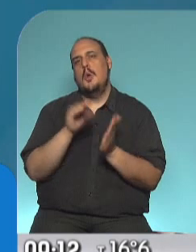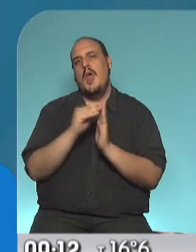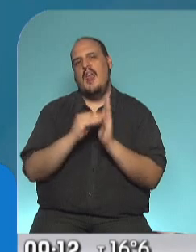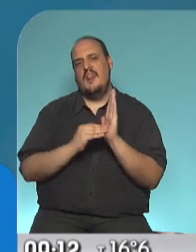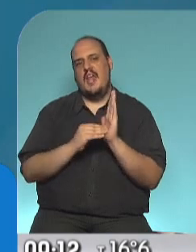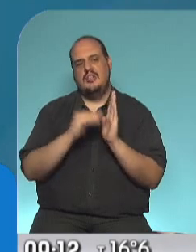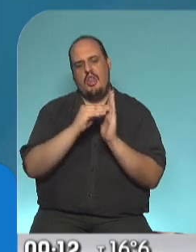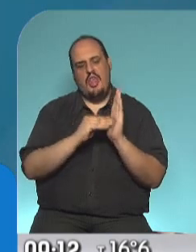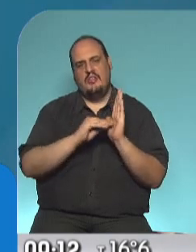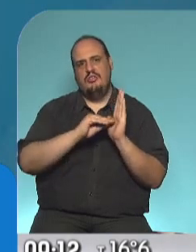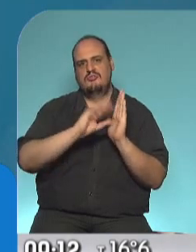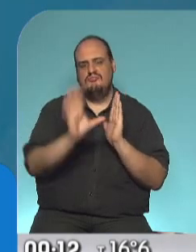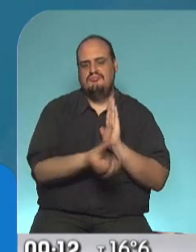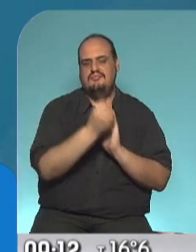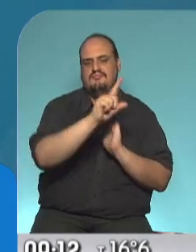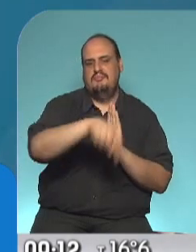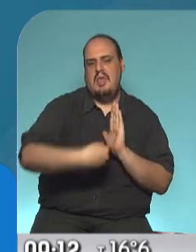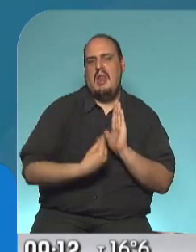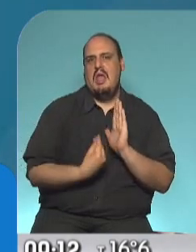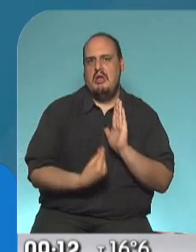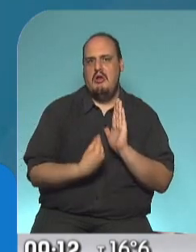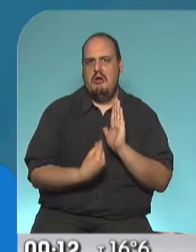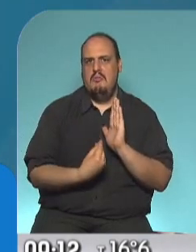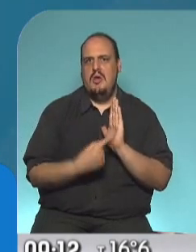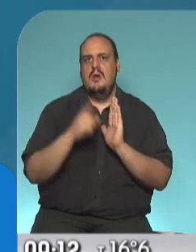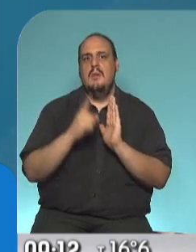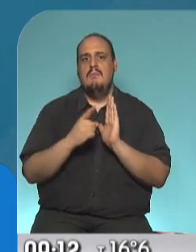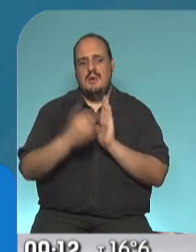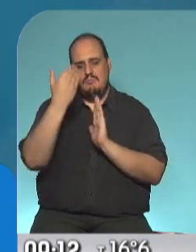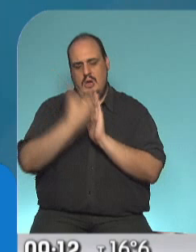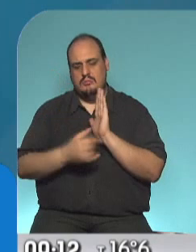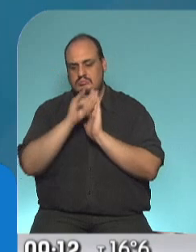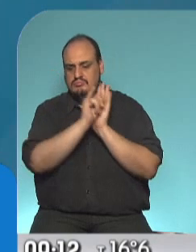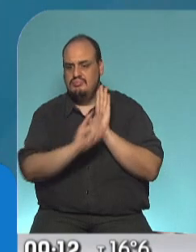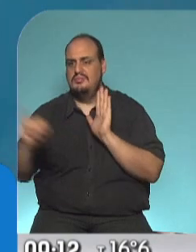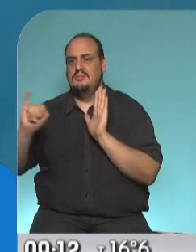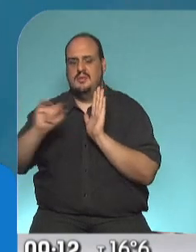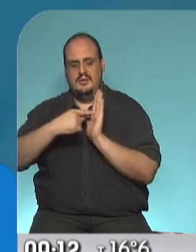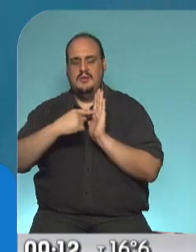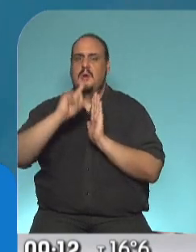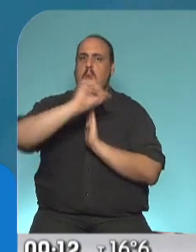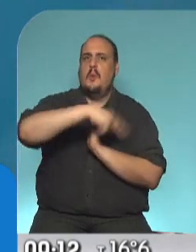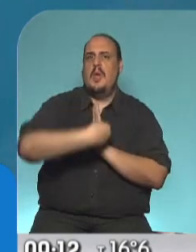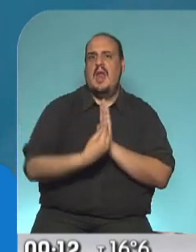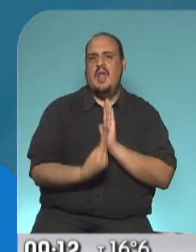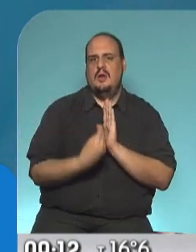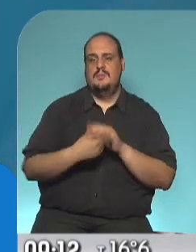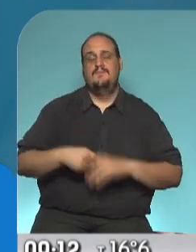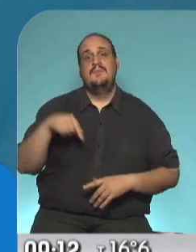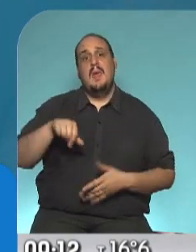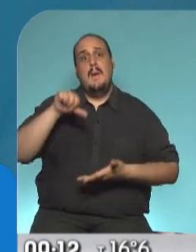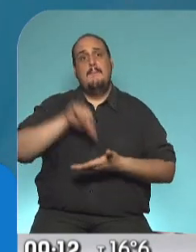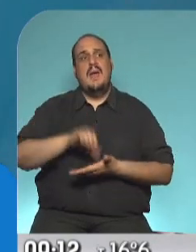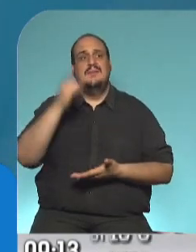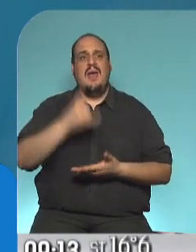dónde salen los datos de dónde sale todo eso que están en las partes de prensa nosotros en el país tenemos un sistema nacional